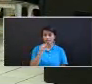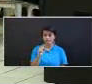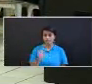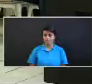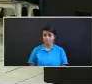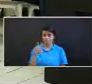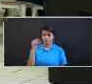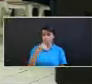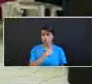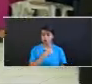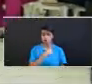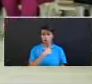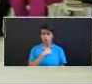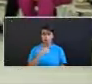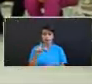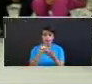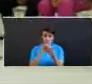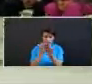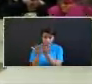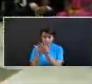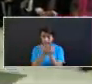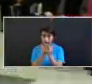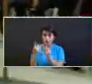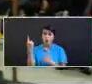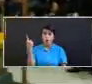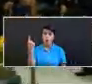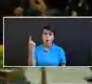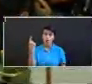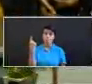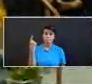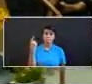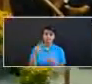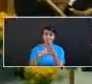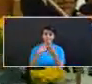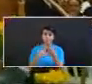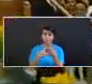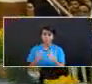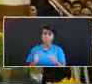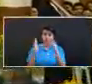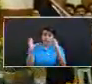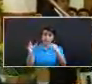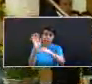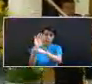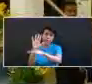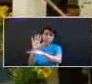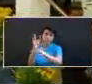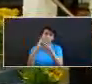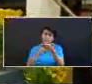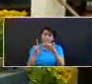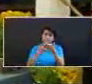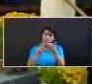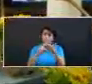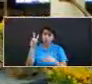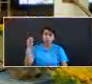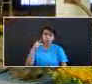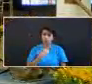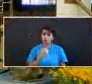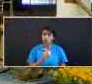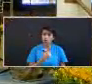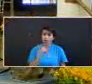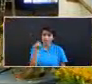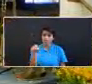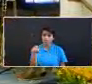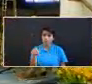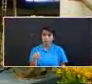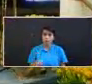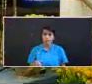No es solamente leer un versículo, no es solamente ponerle un versículo en la pantalla para que usted lo vea y para que usted tenga un concepto